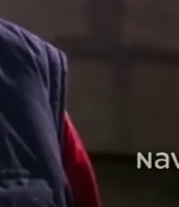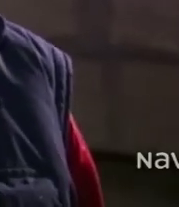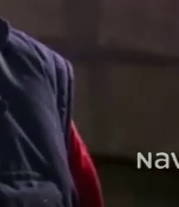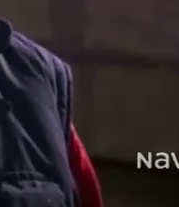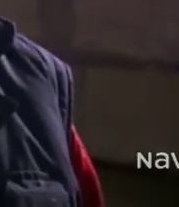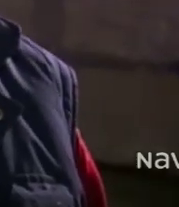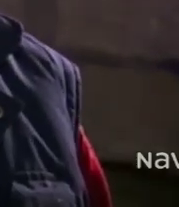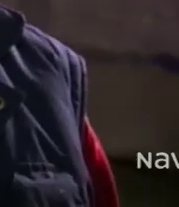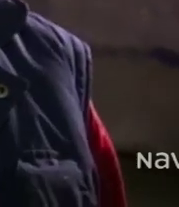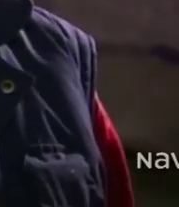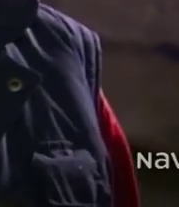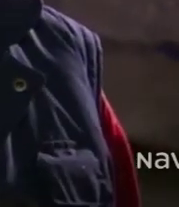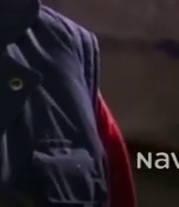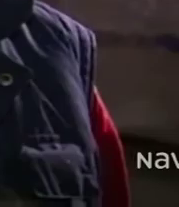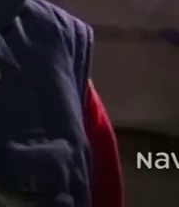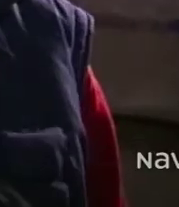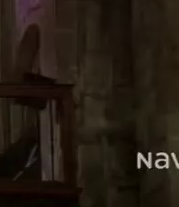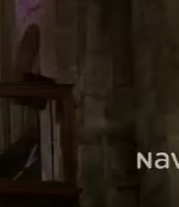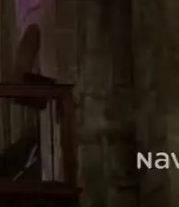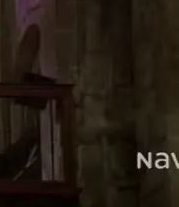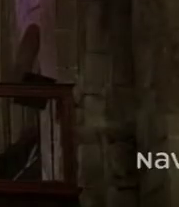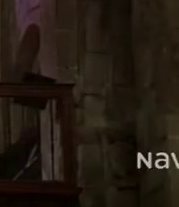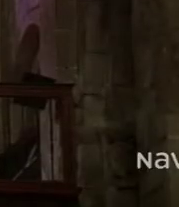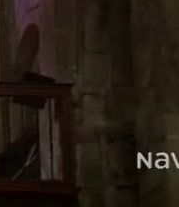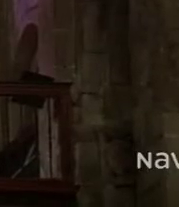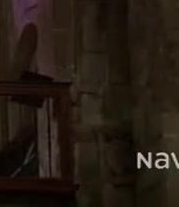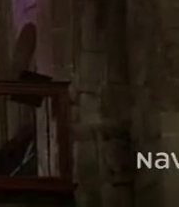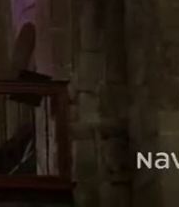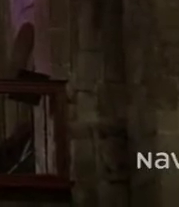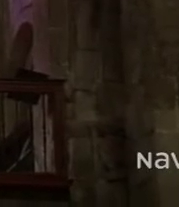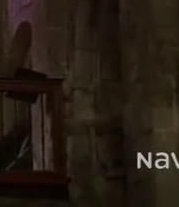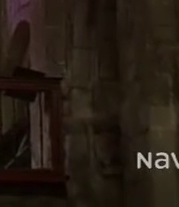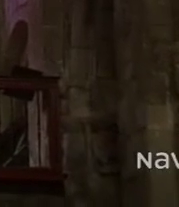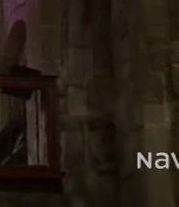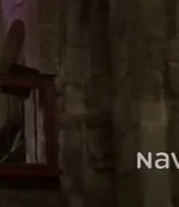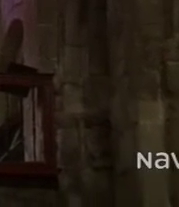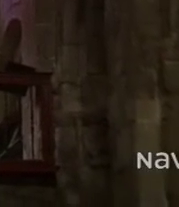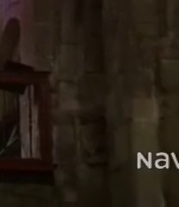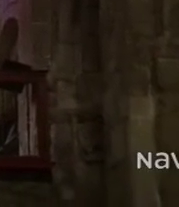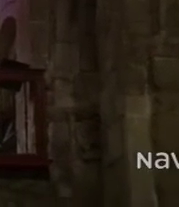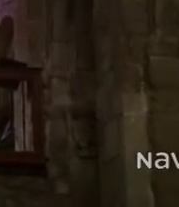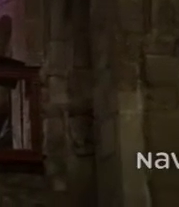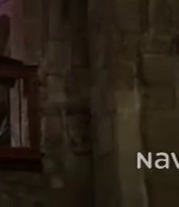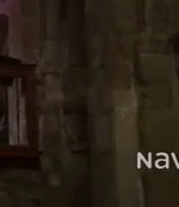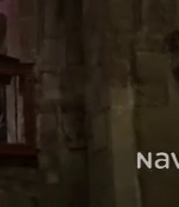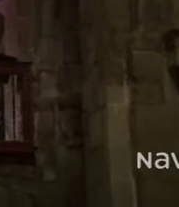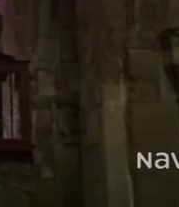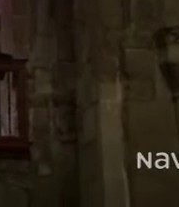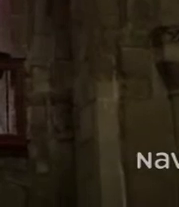corazón. Agura manerea, yo no te olvido, no,